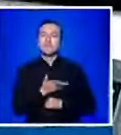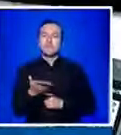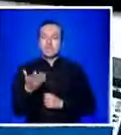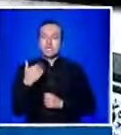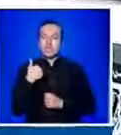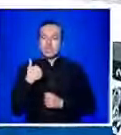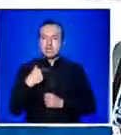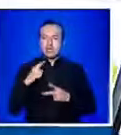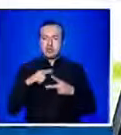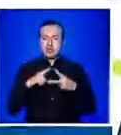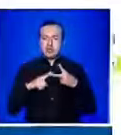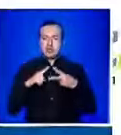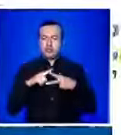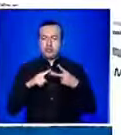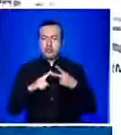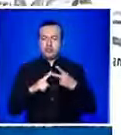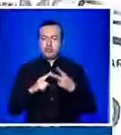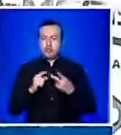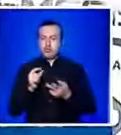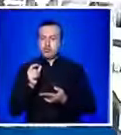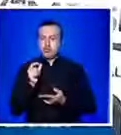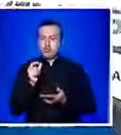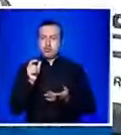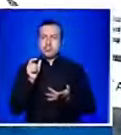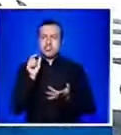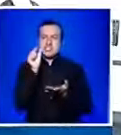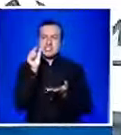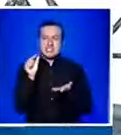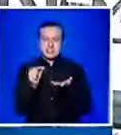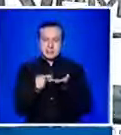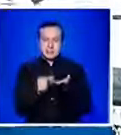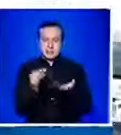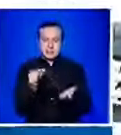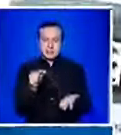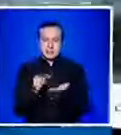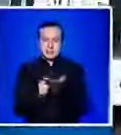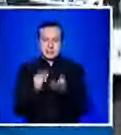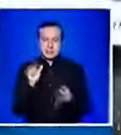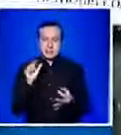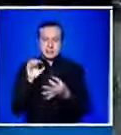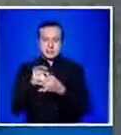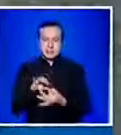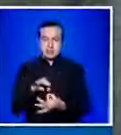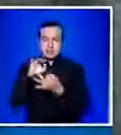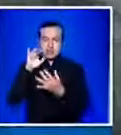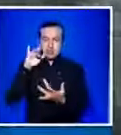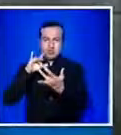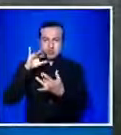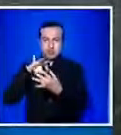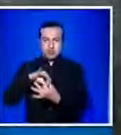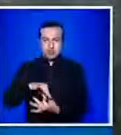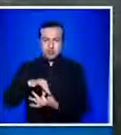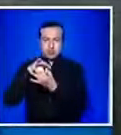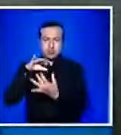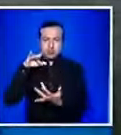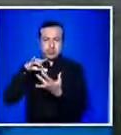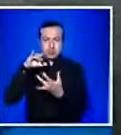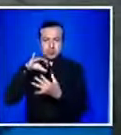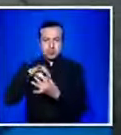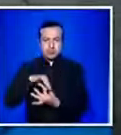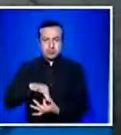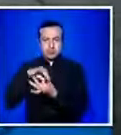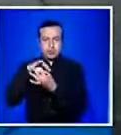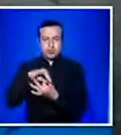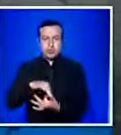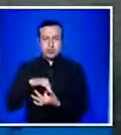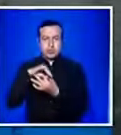con dos chips, entonces la cual se encarga de emitir y receptar un tipo de señal. También recordarles que este trabaja